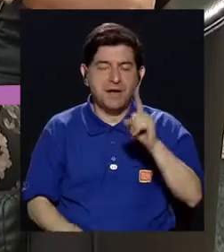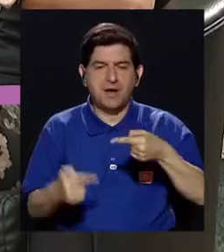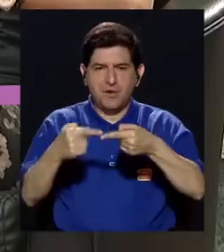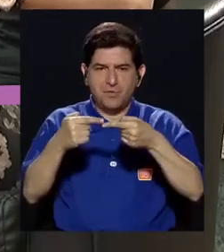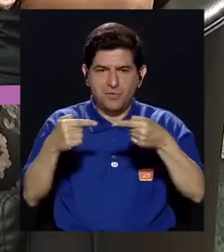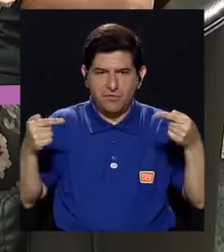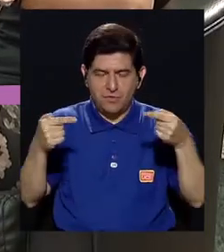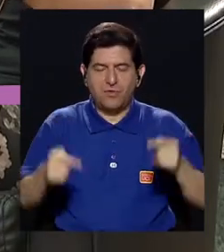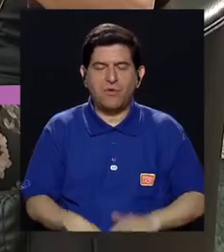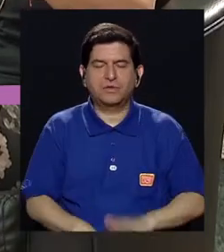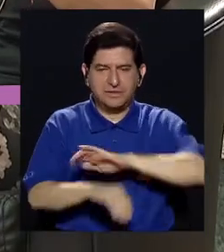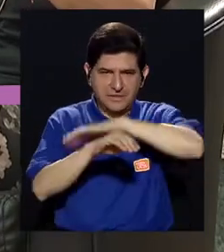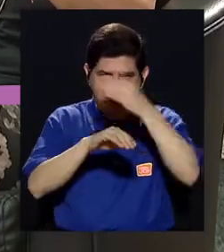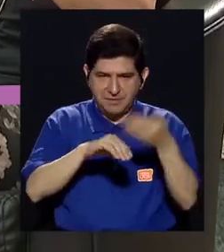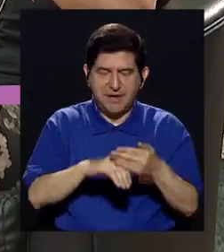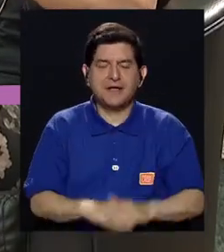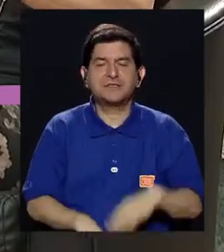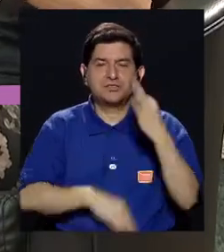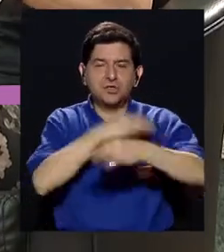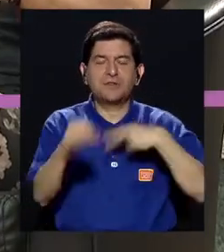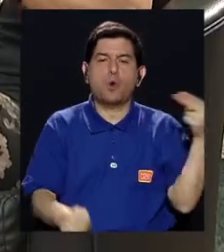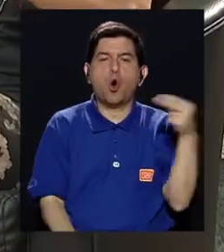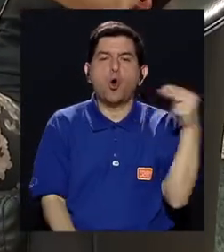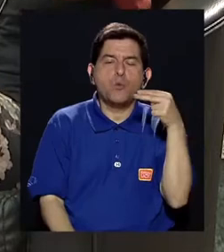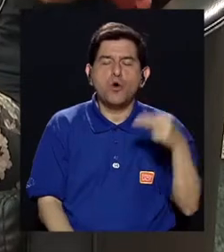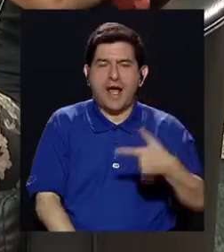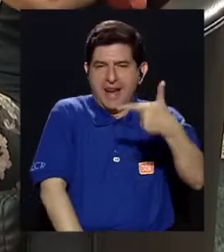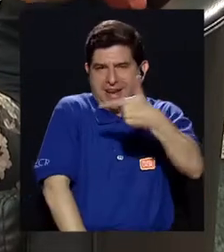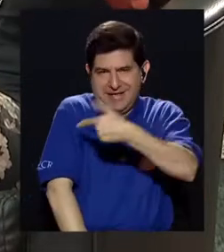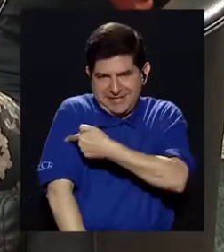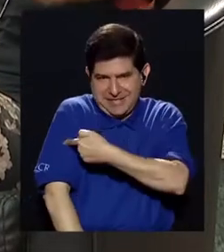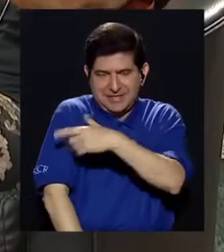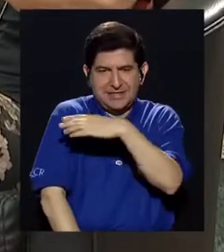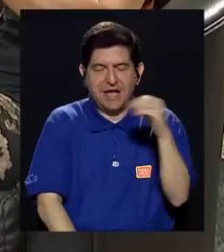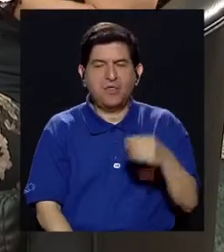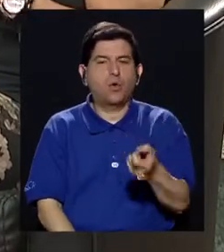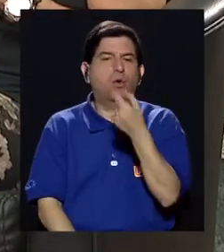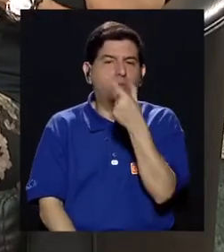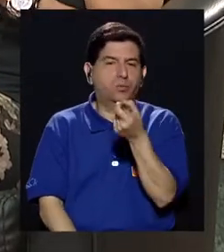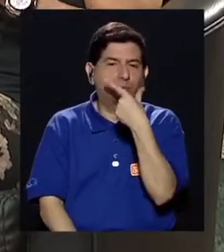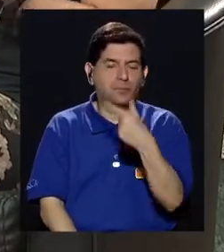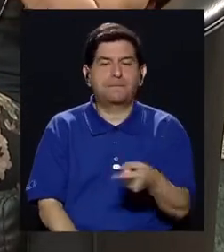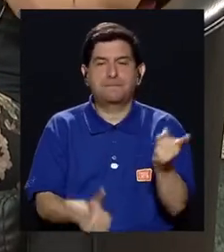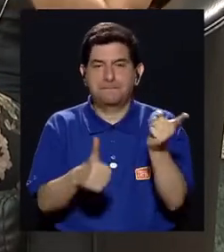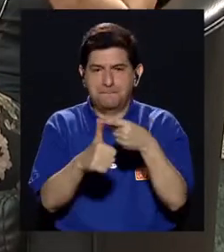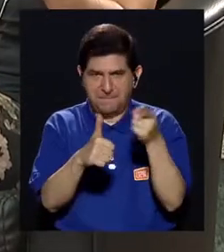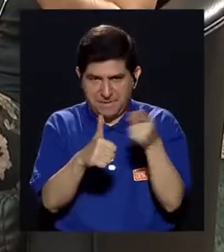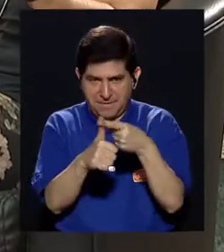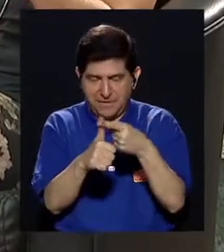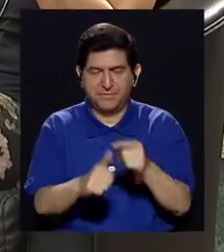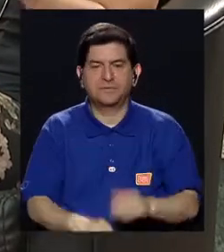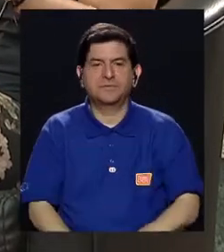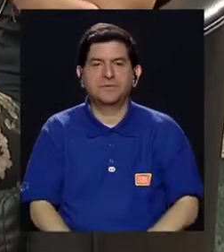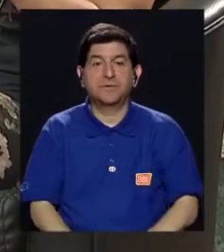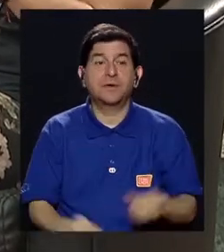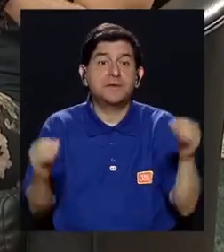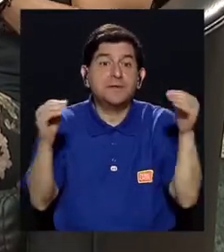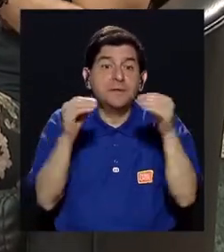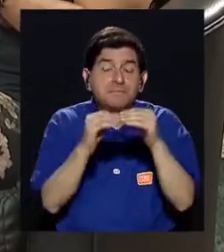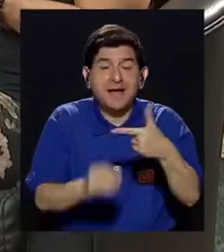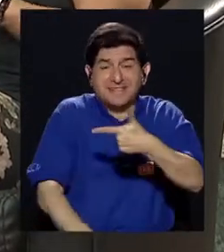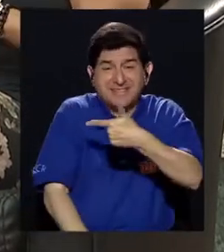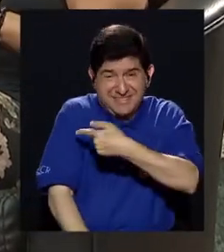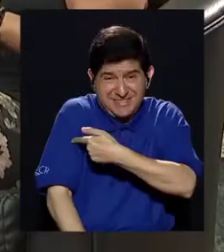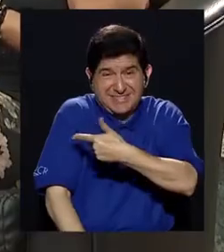para un anticonceptivo hormonal, ya sea inyectado o en pastillas. Entonces, la primera indicación es, y